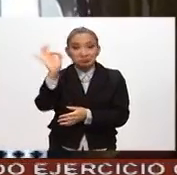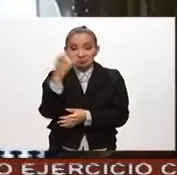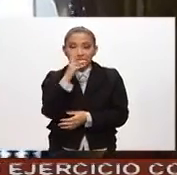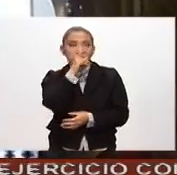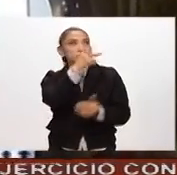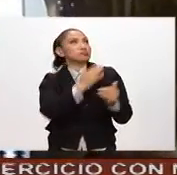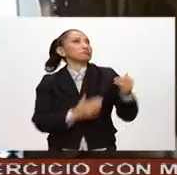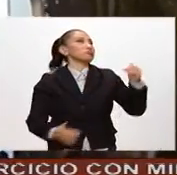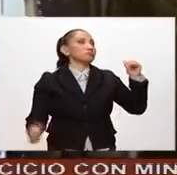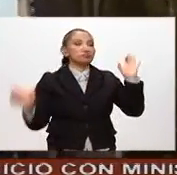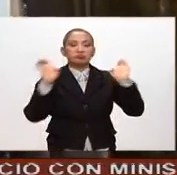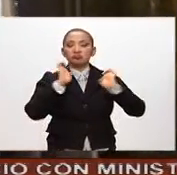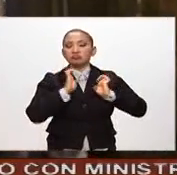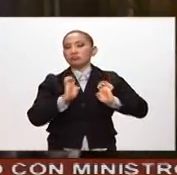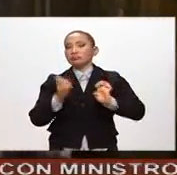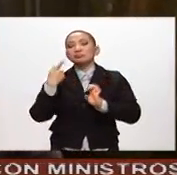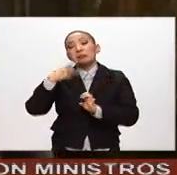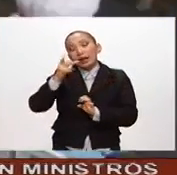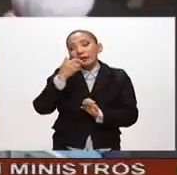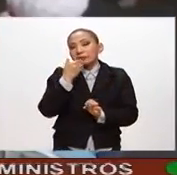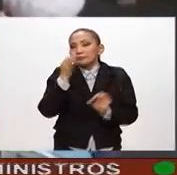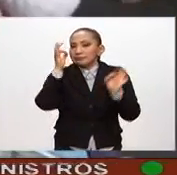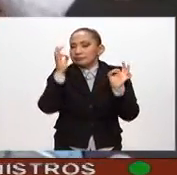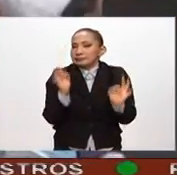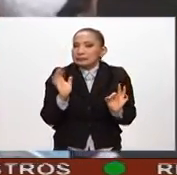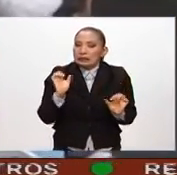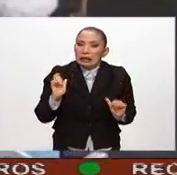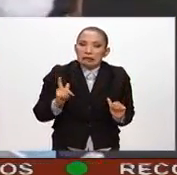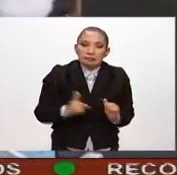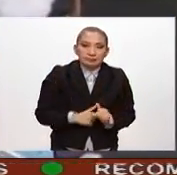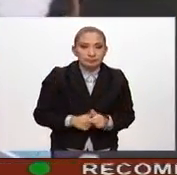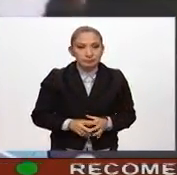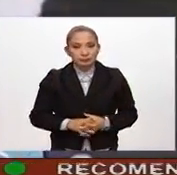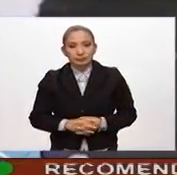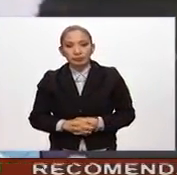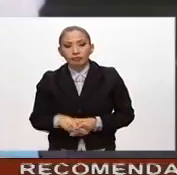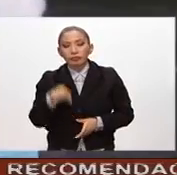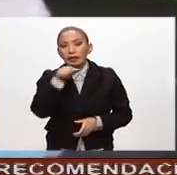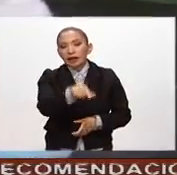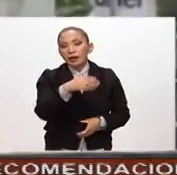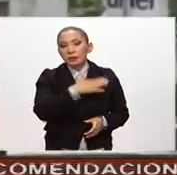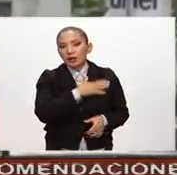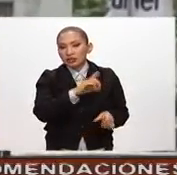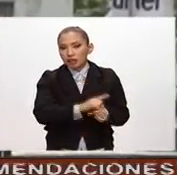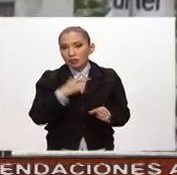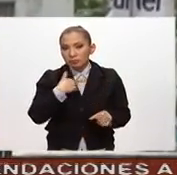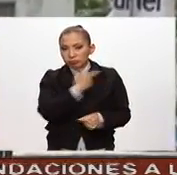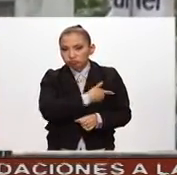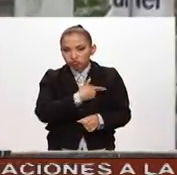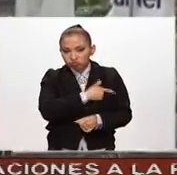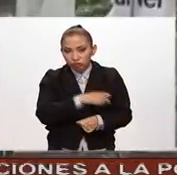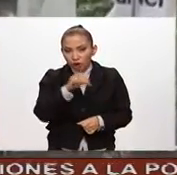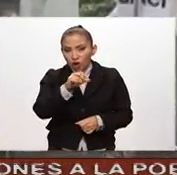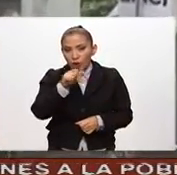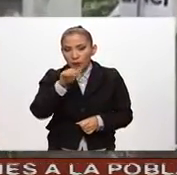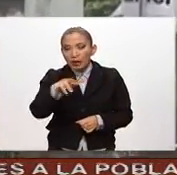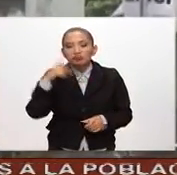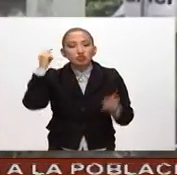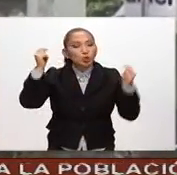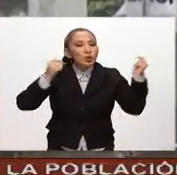mejores Juegos, que es lo que siempre se dice, que por lo menos sean unos grandes Juegos. Así es, Heriberto, muy buenos días, te saluda con mucho gusto Mar Cepeda. El